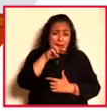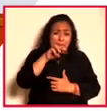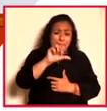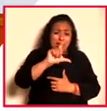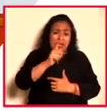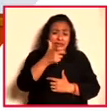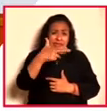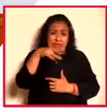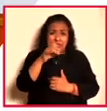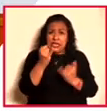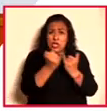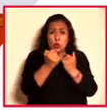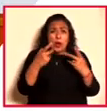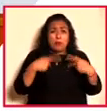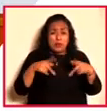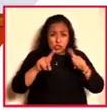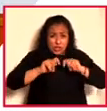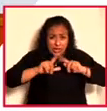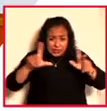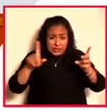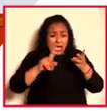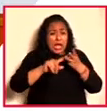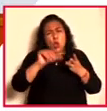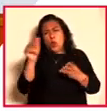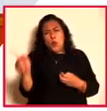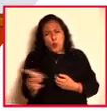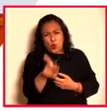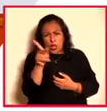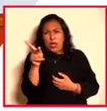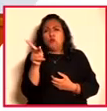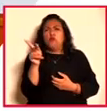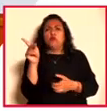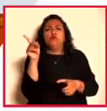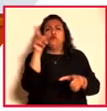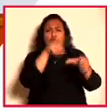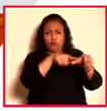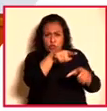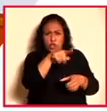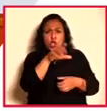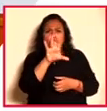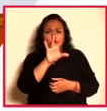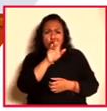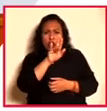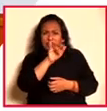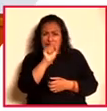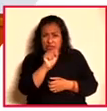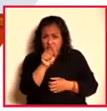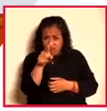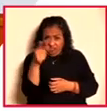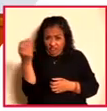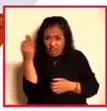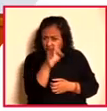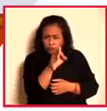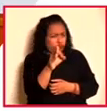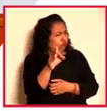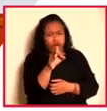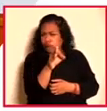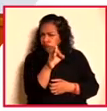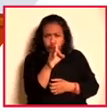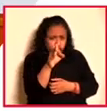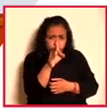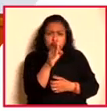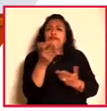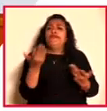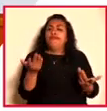los tlaxcaltecas y otros pueblos que se unieron a Cortés, no eran traidores. ¿Por qué?